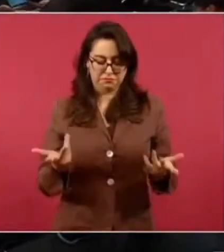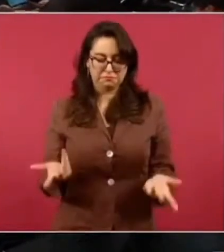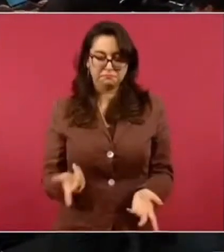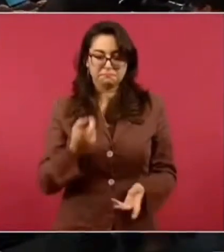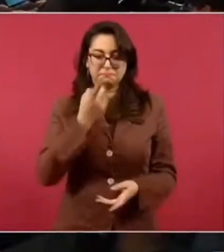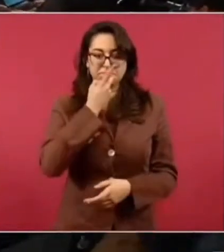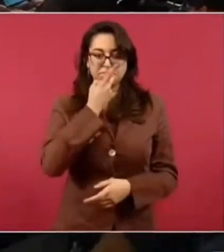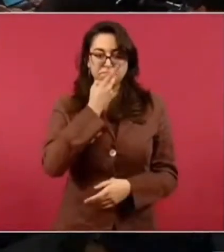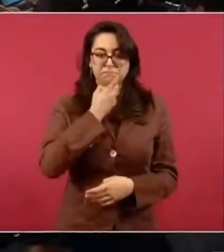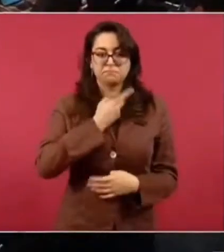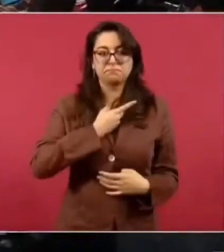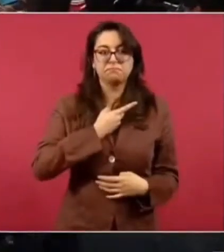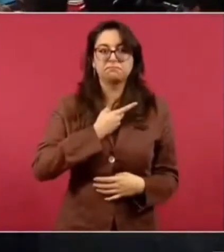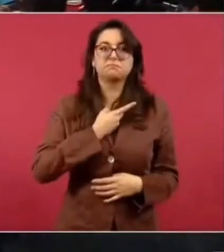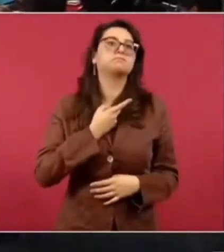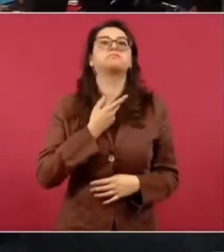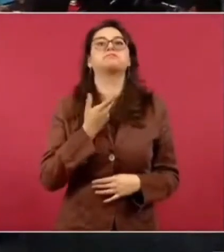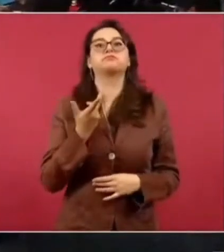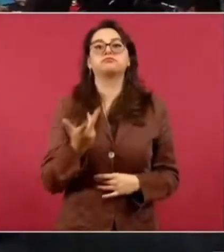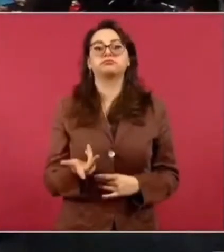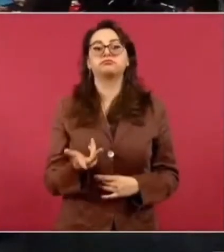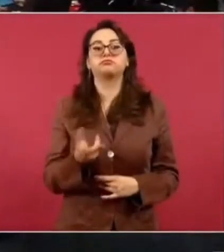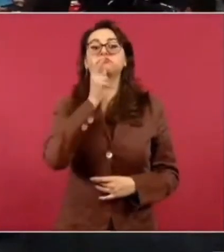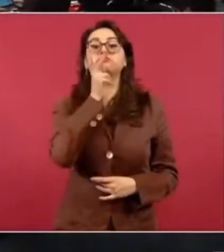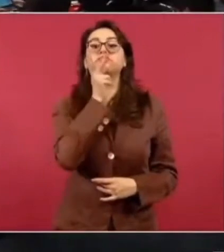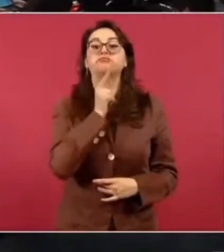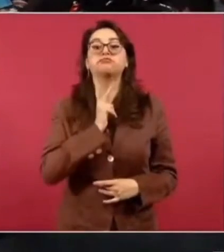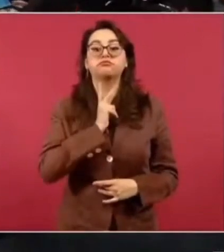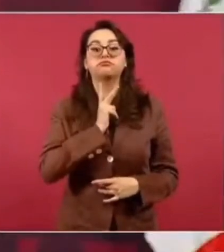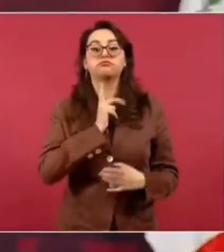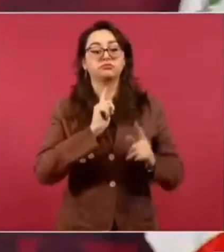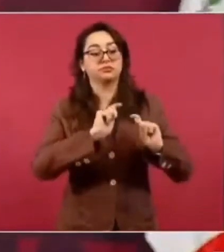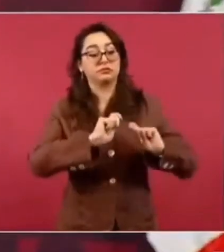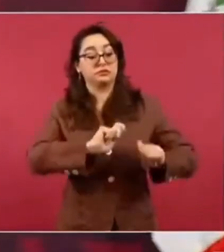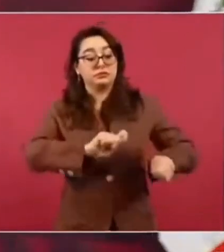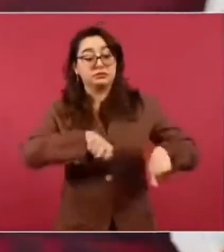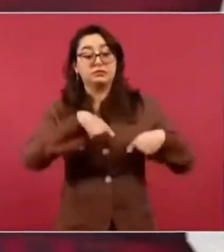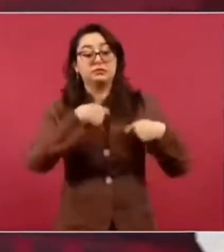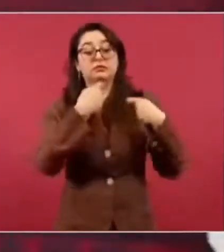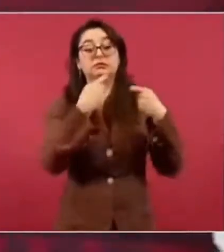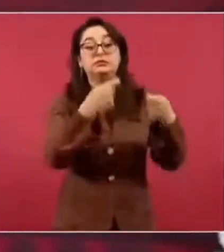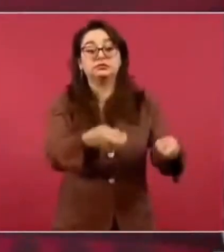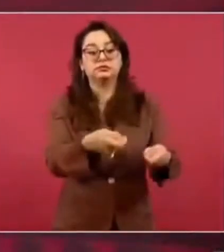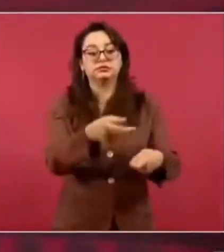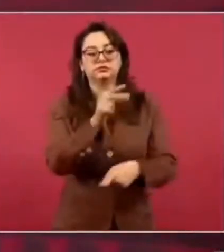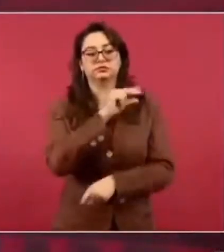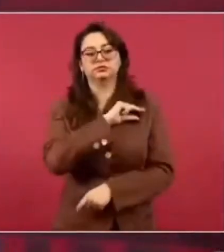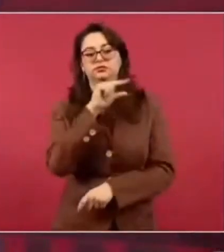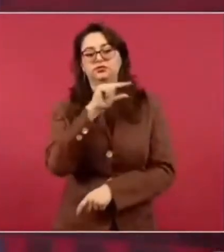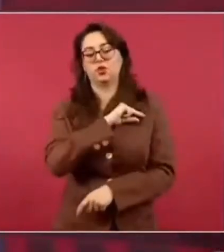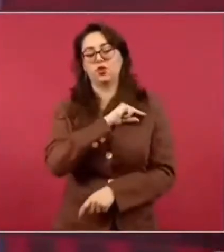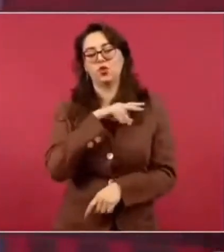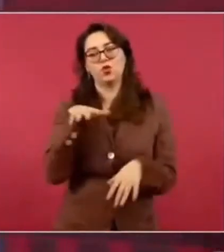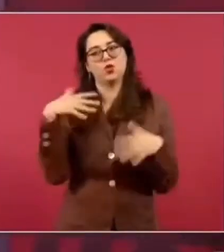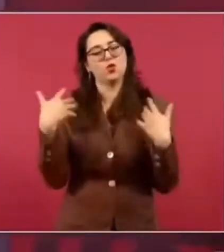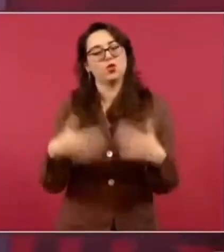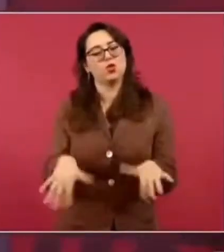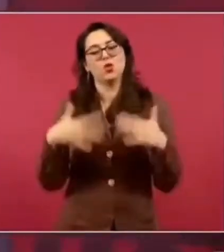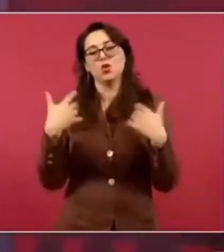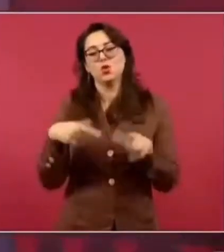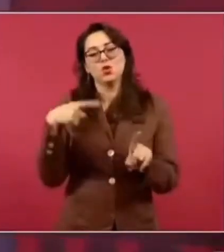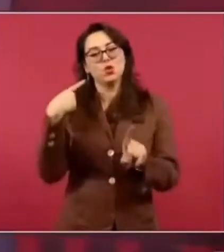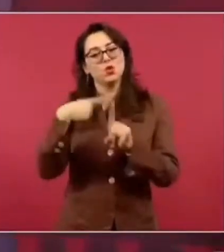la industria petrolera, iba a llegar inversión extranjera